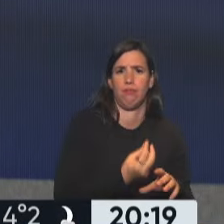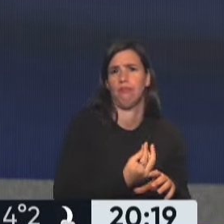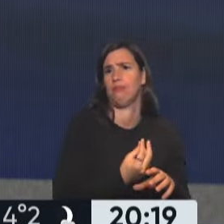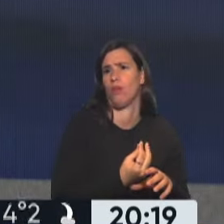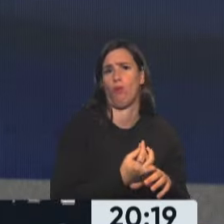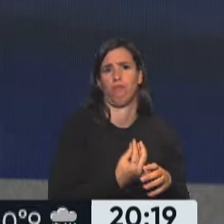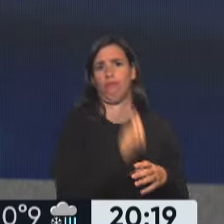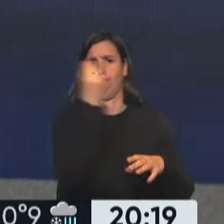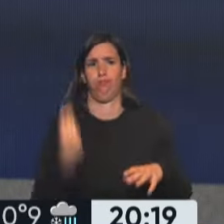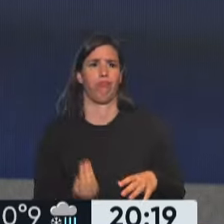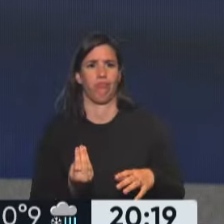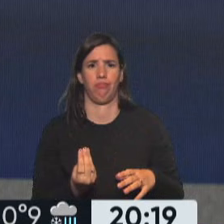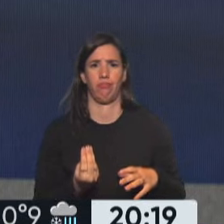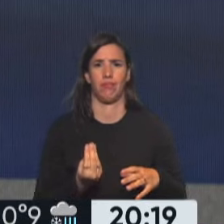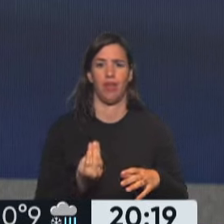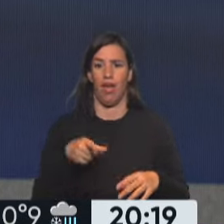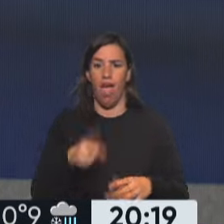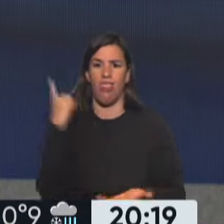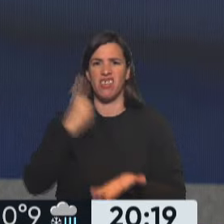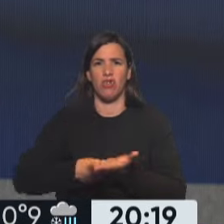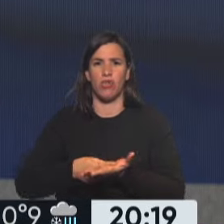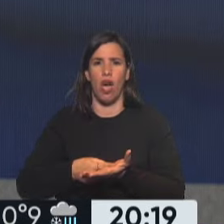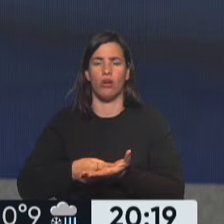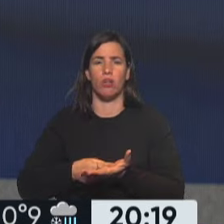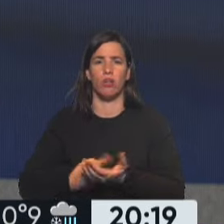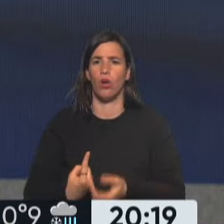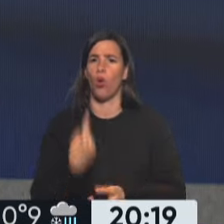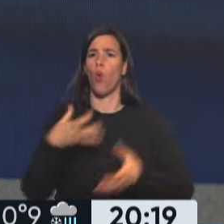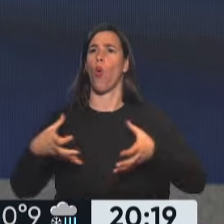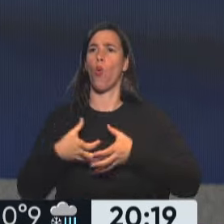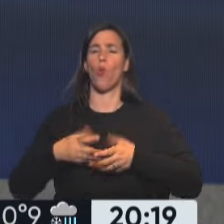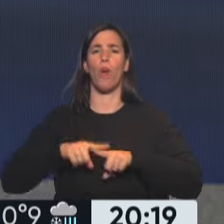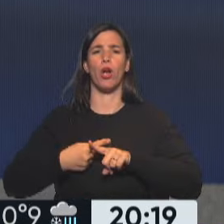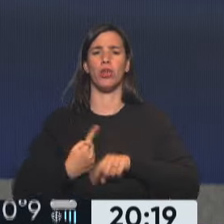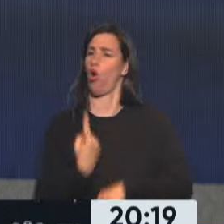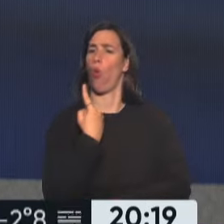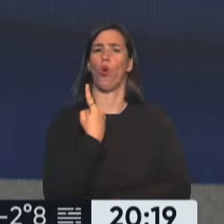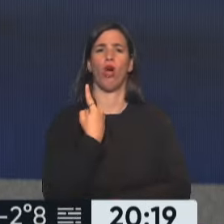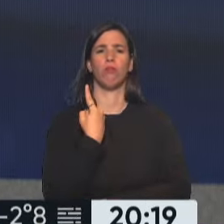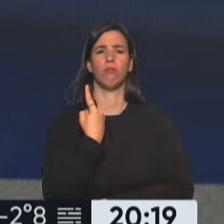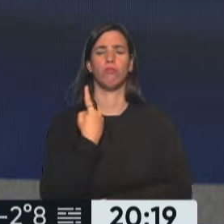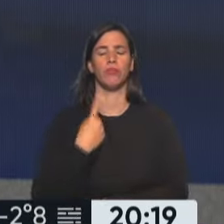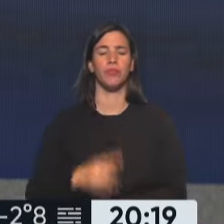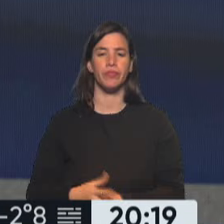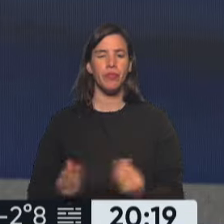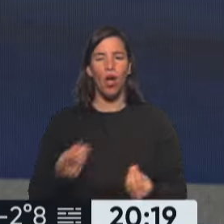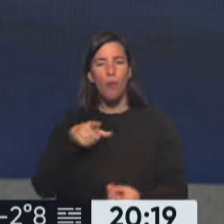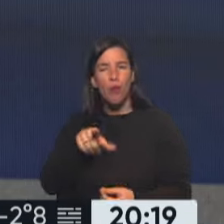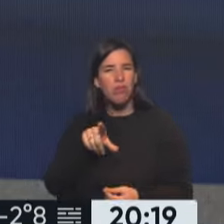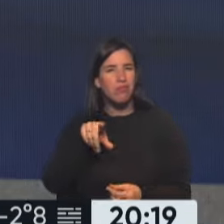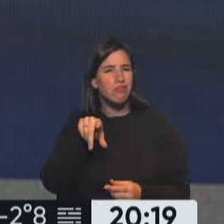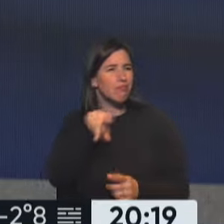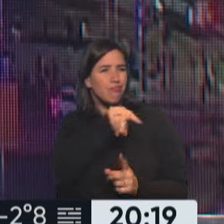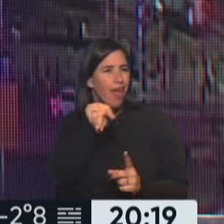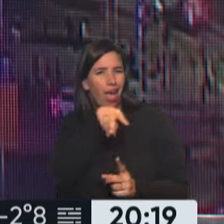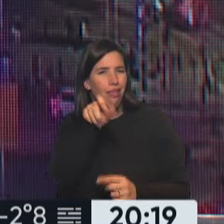decidió tener un monobloque Cuál es la tu primera mirada de lo que ha pasado en la cámara baja en el congreso con el oficialismo